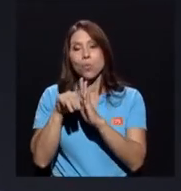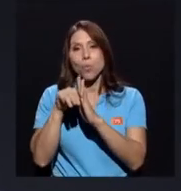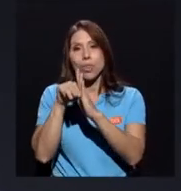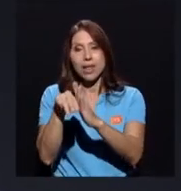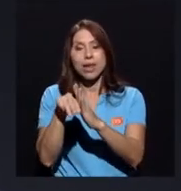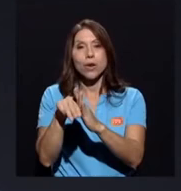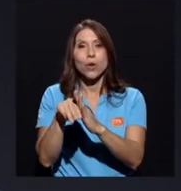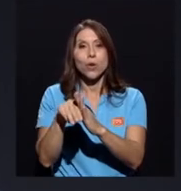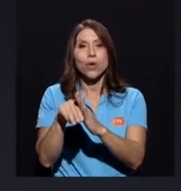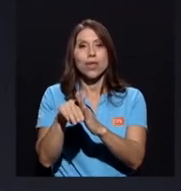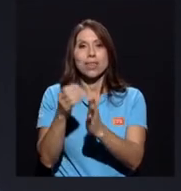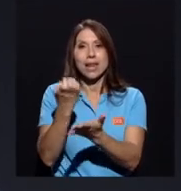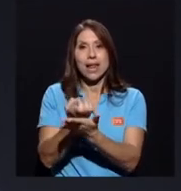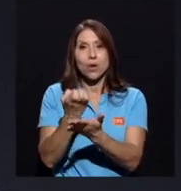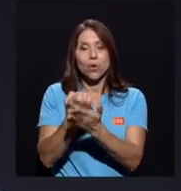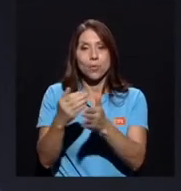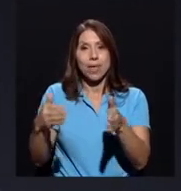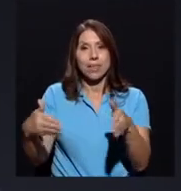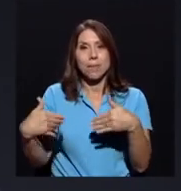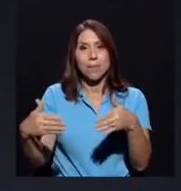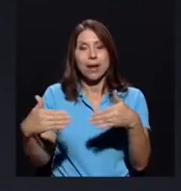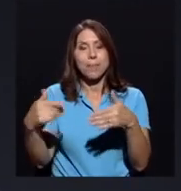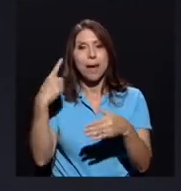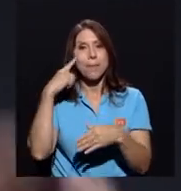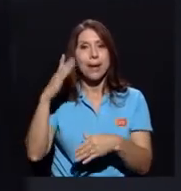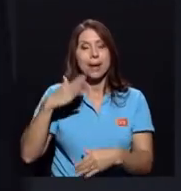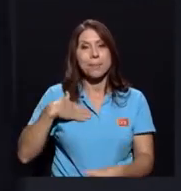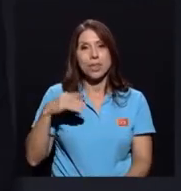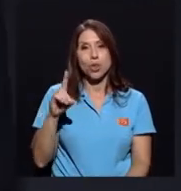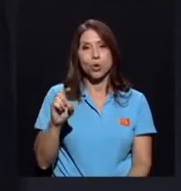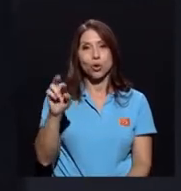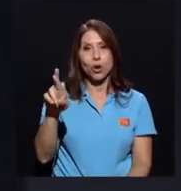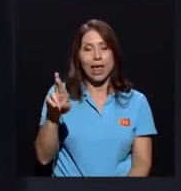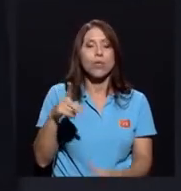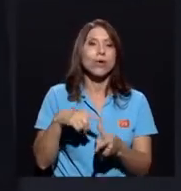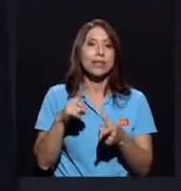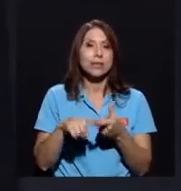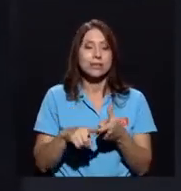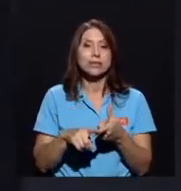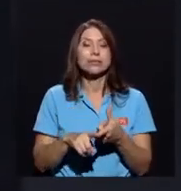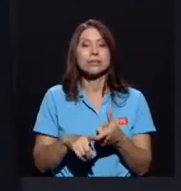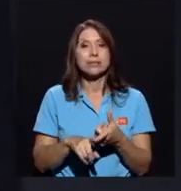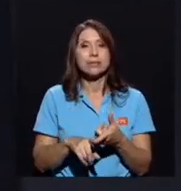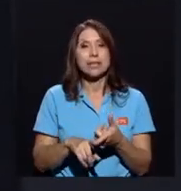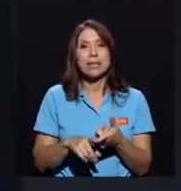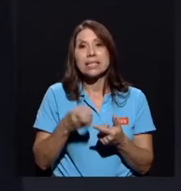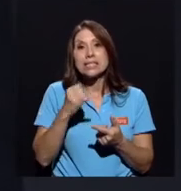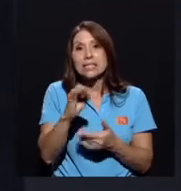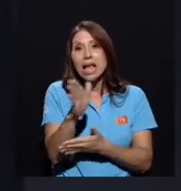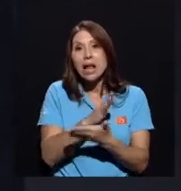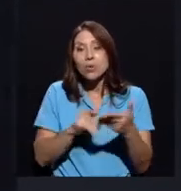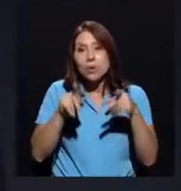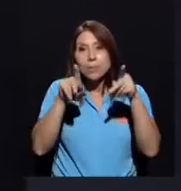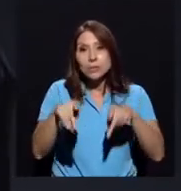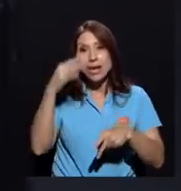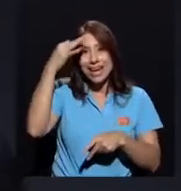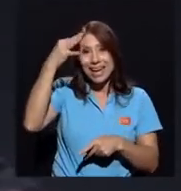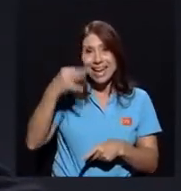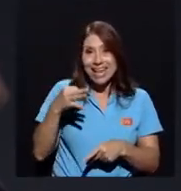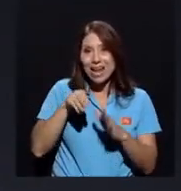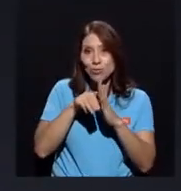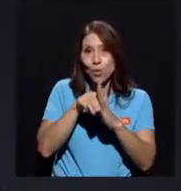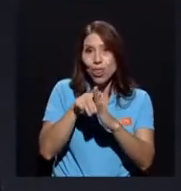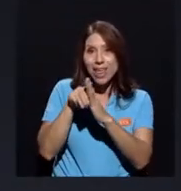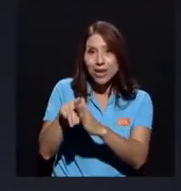de la economía de panamá en mi doctorado de manera que si si alguien le creía los modelos y